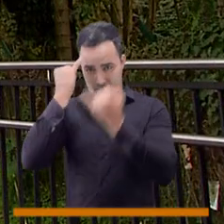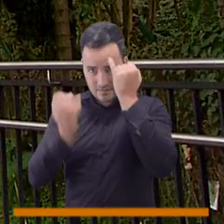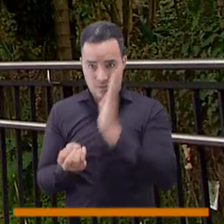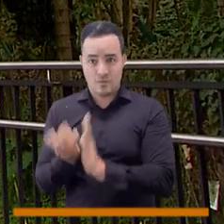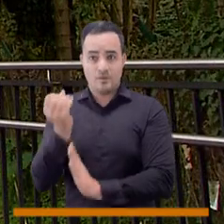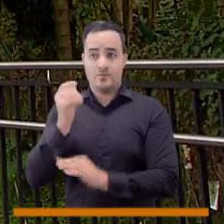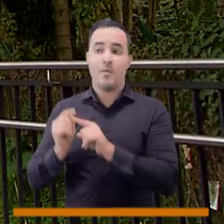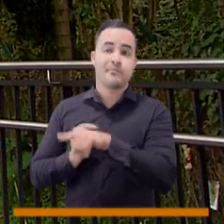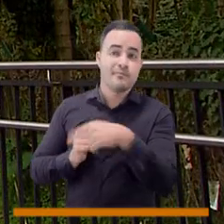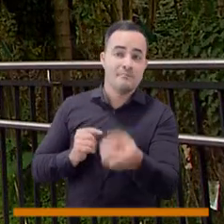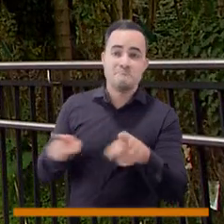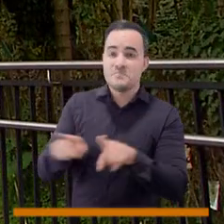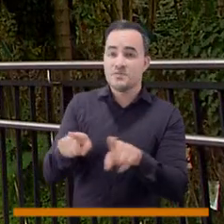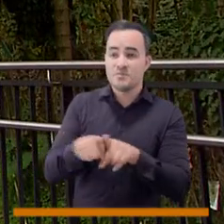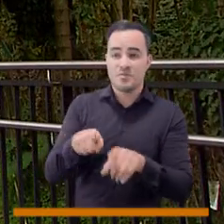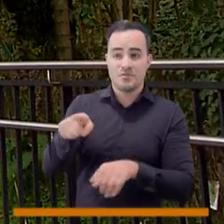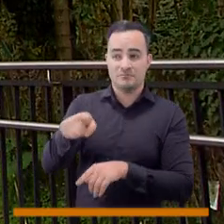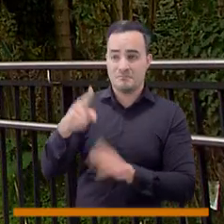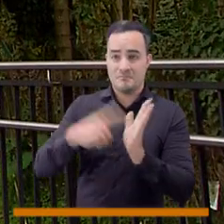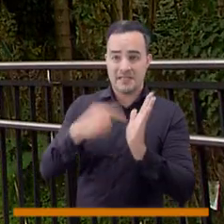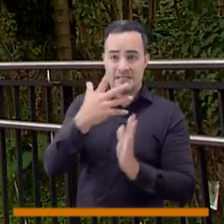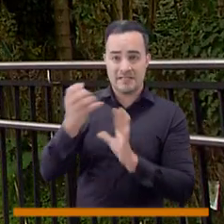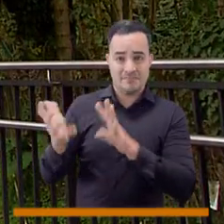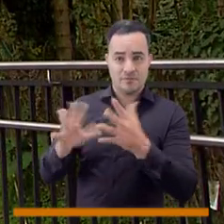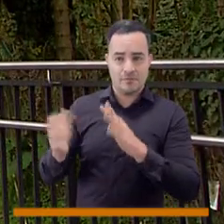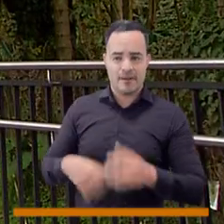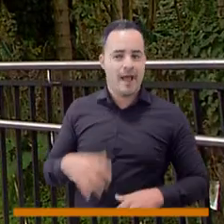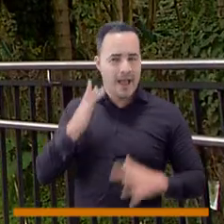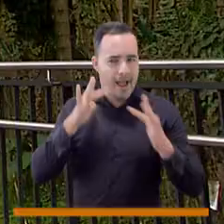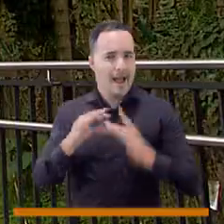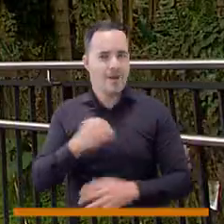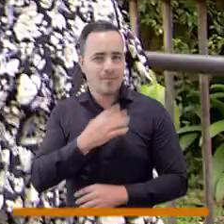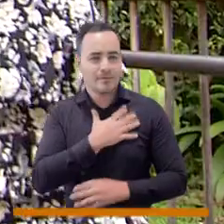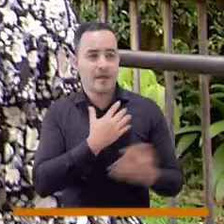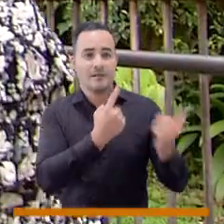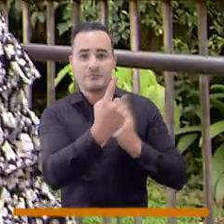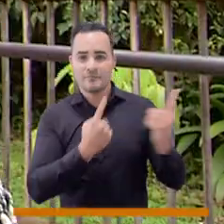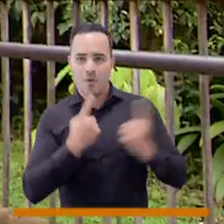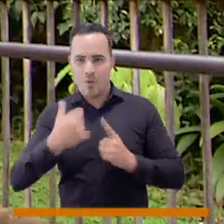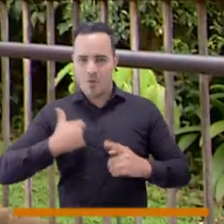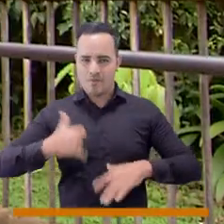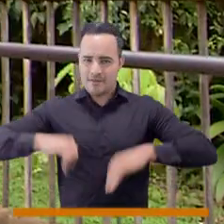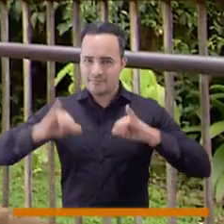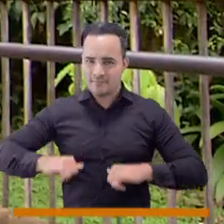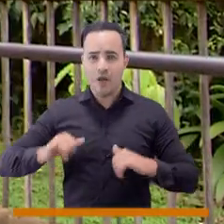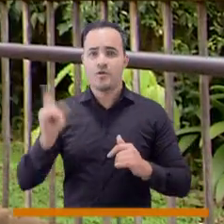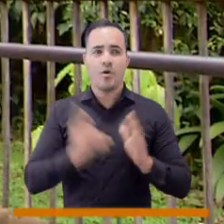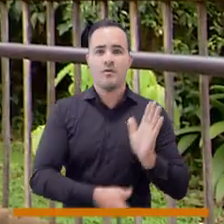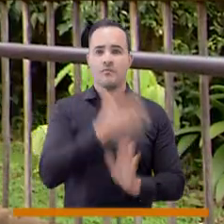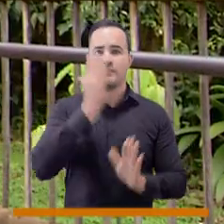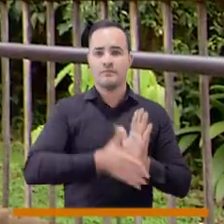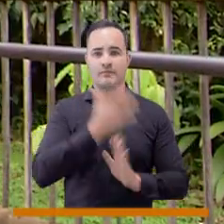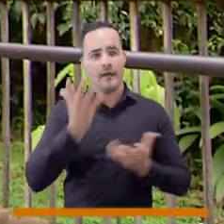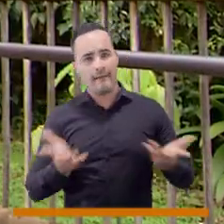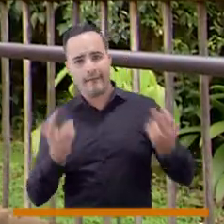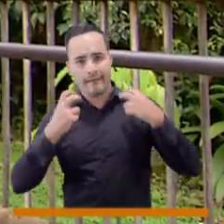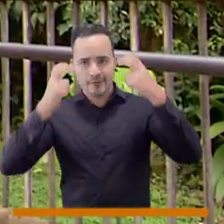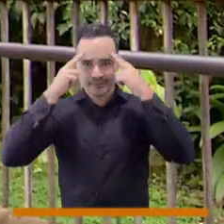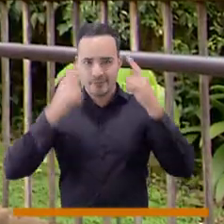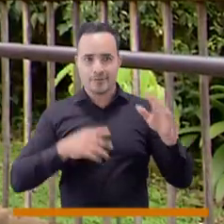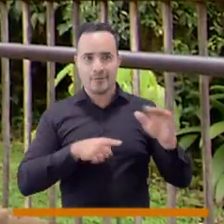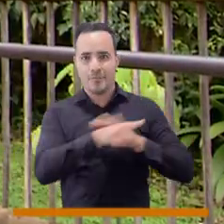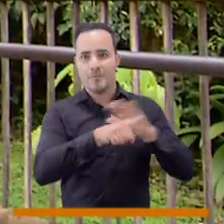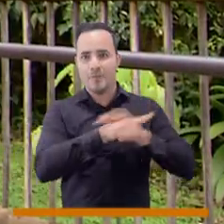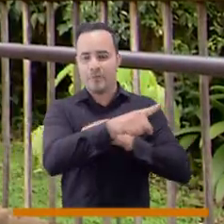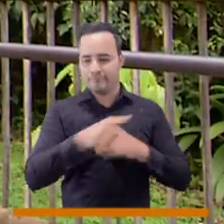muy importante, pero que adicionalmente los jóvenes no se vayan. No se fugue el conocimiento y esa transformación de conocimiento se quede en nuestra